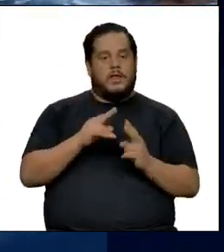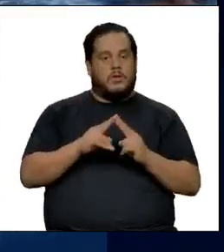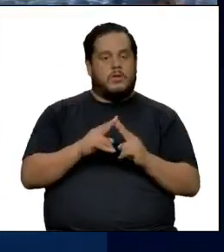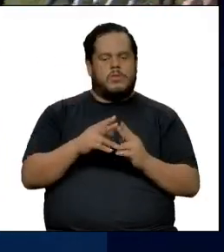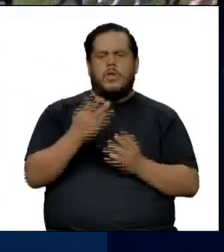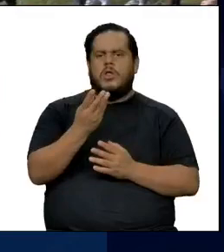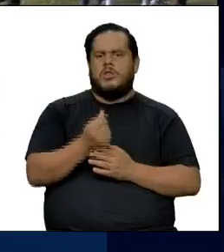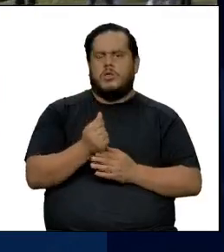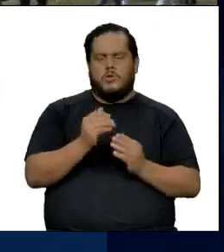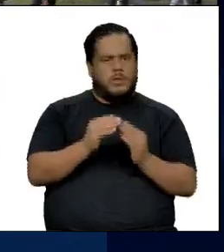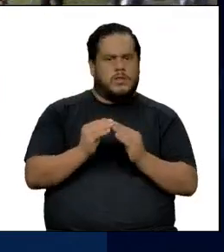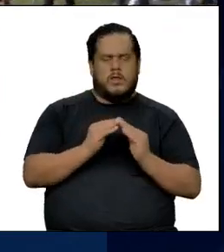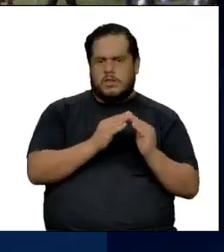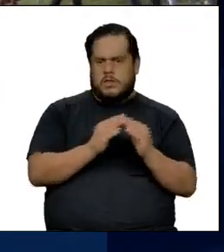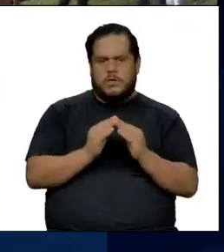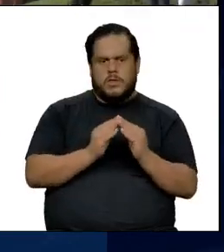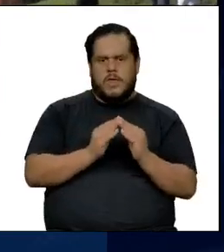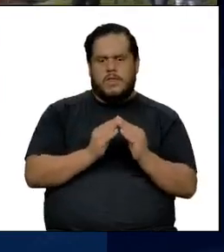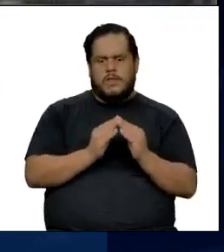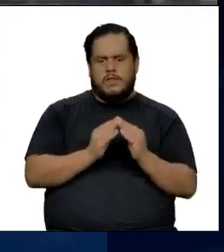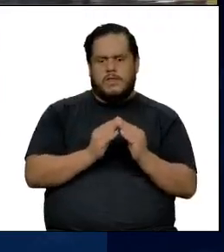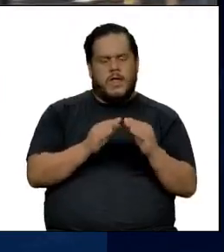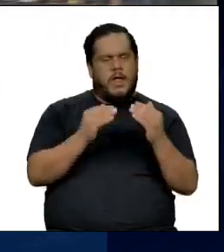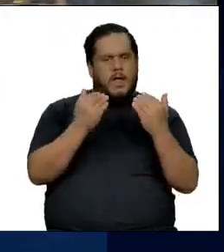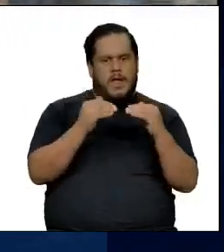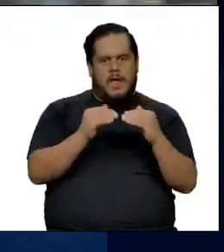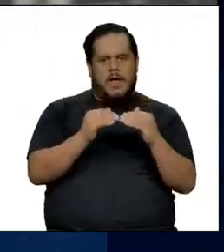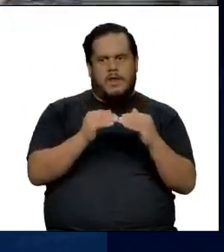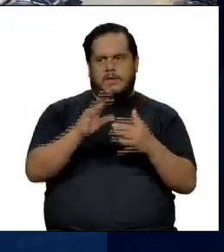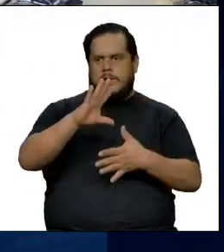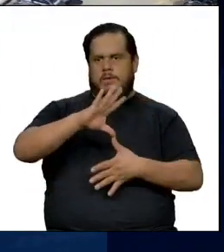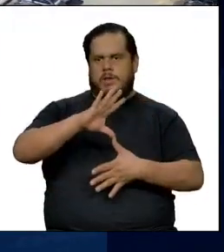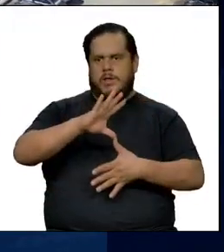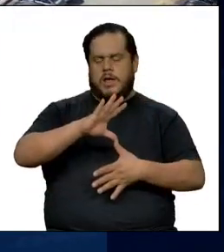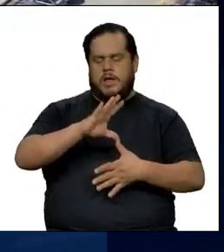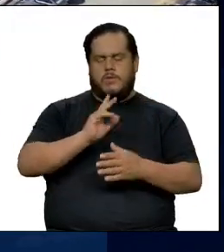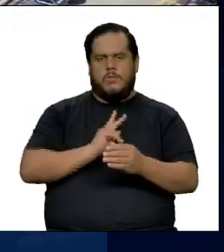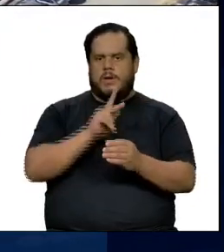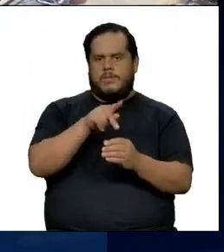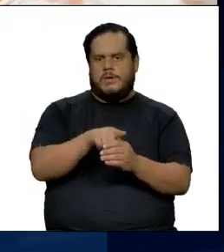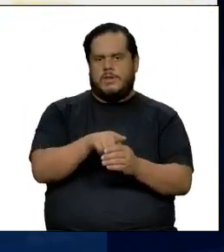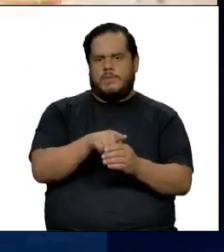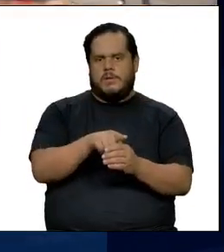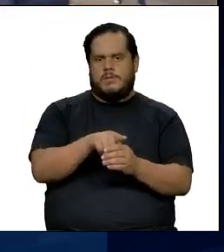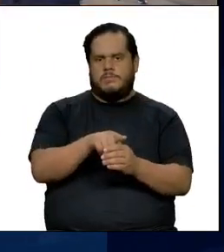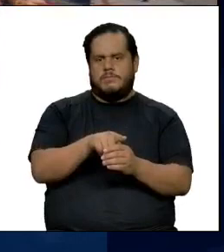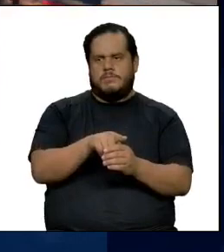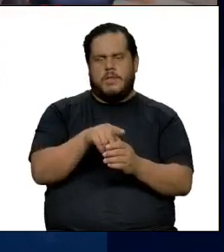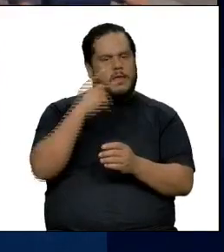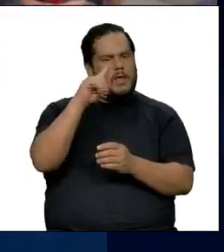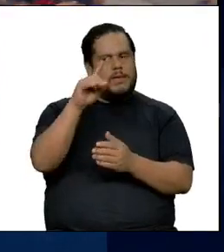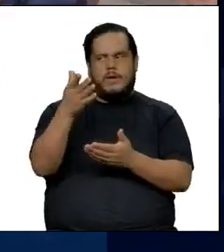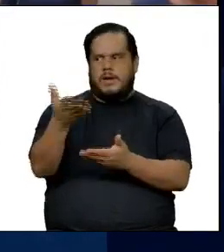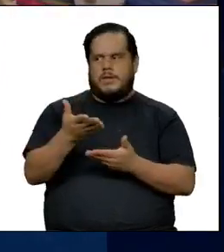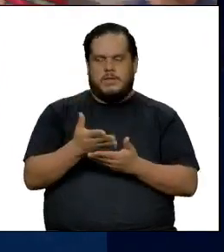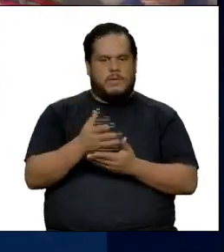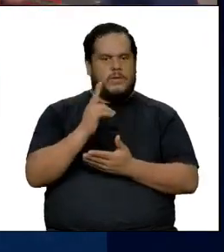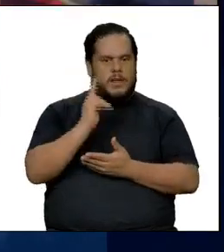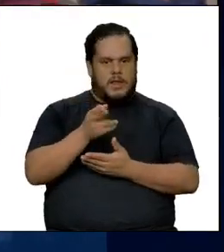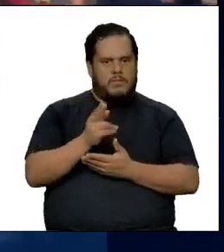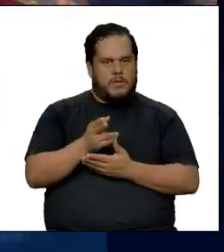cuántas ciudades a nivel americano están participando para recibir el mismo